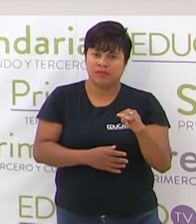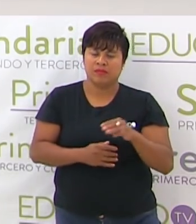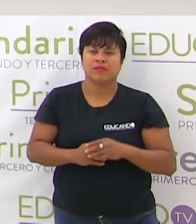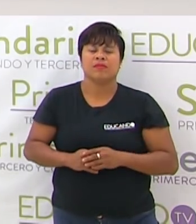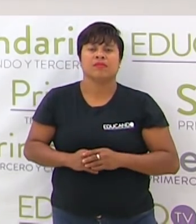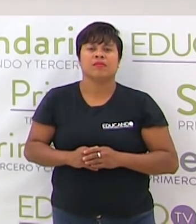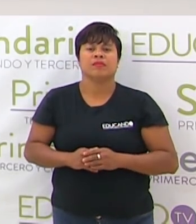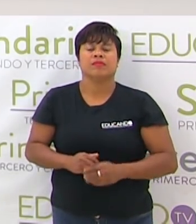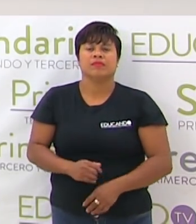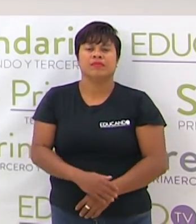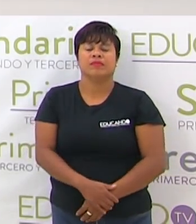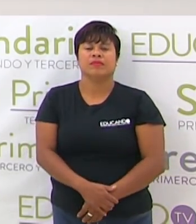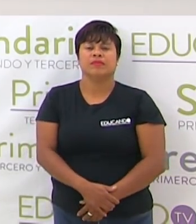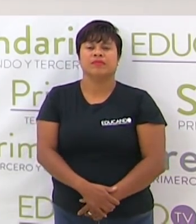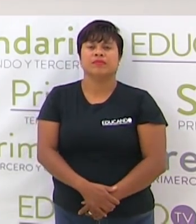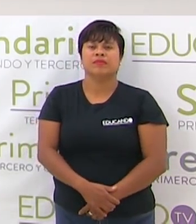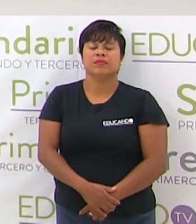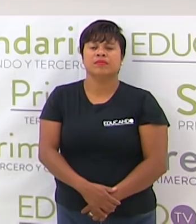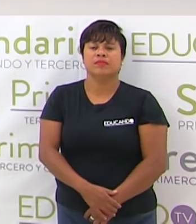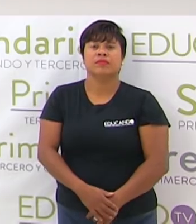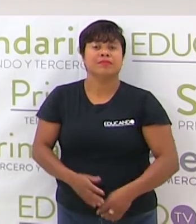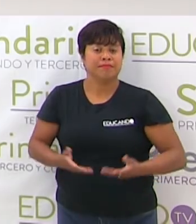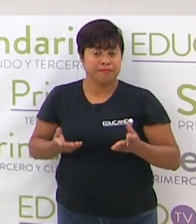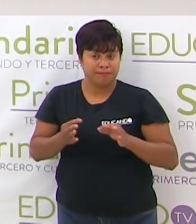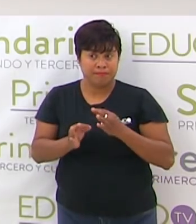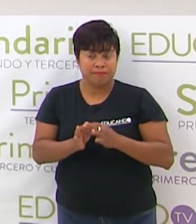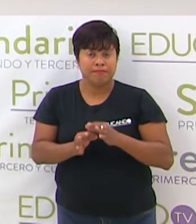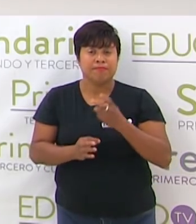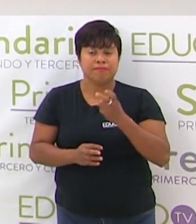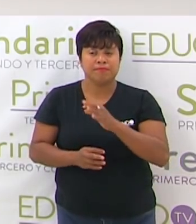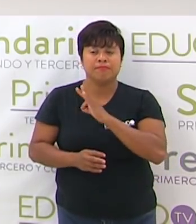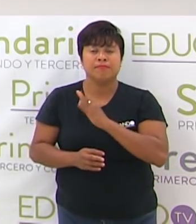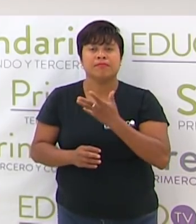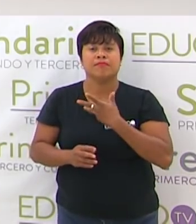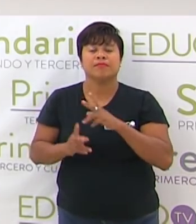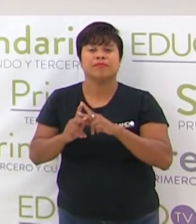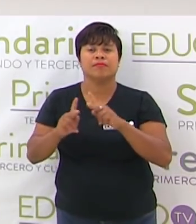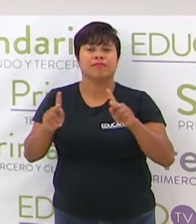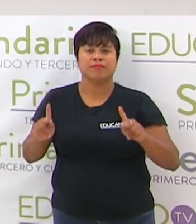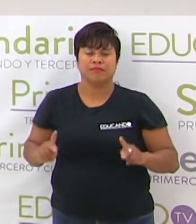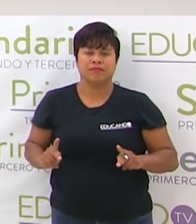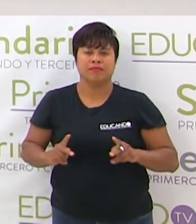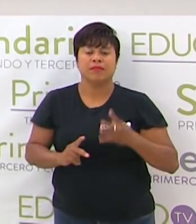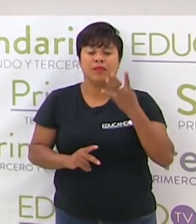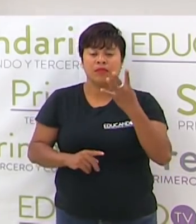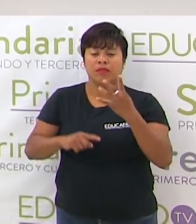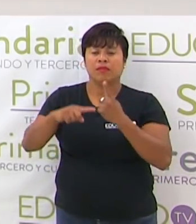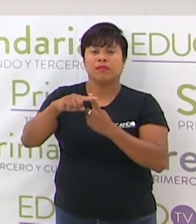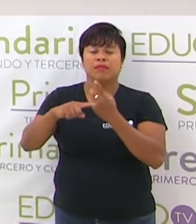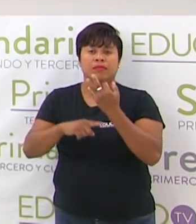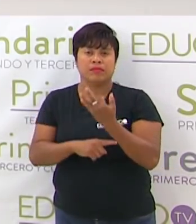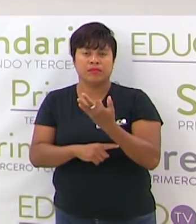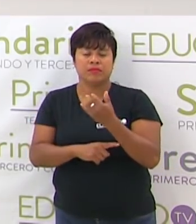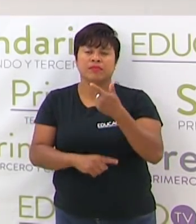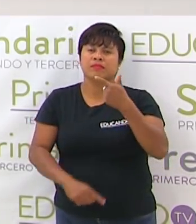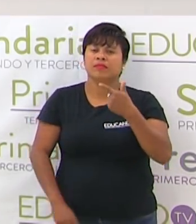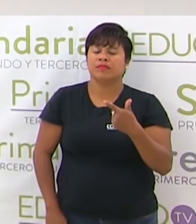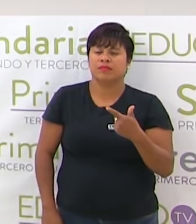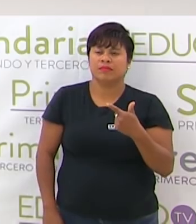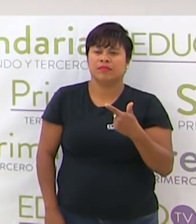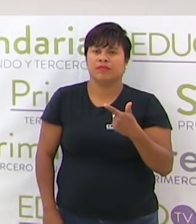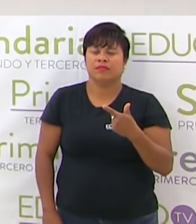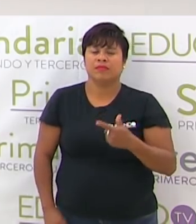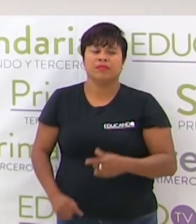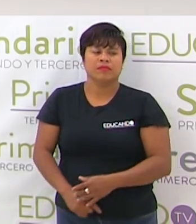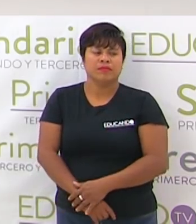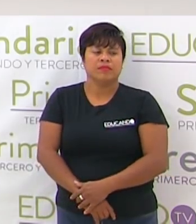mediría 3 centímetros. Y ya con ello yo puedo obtener el perímetro. 4 más 3,